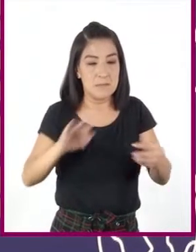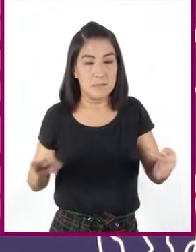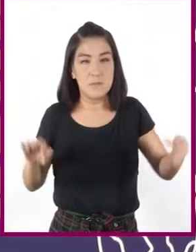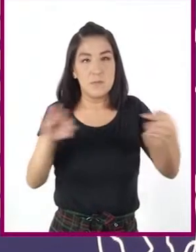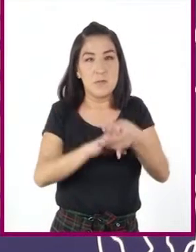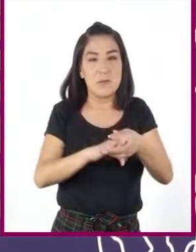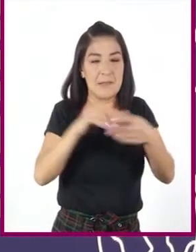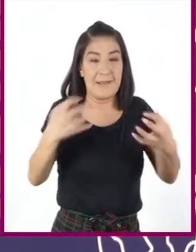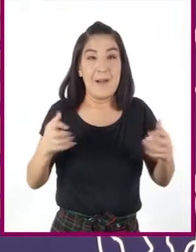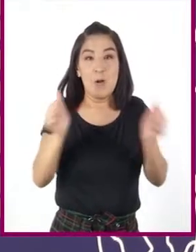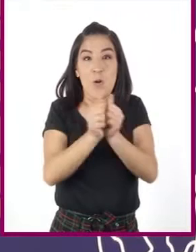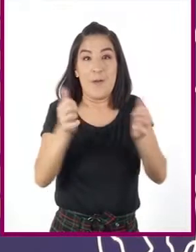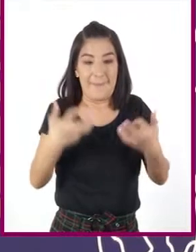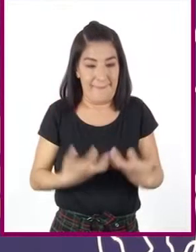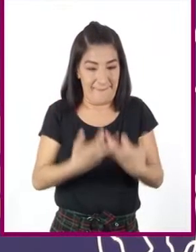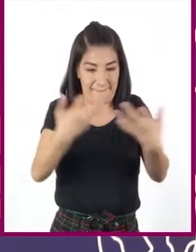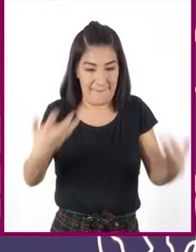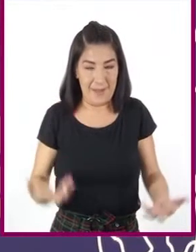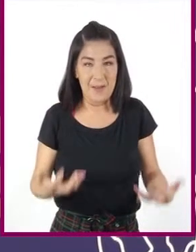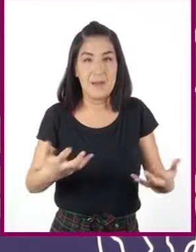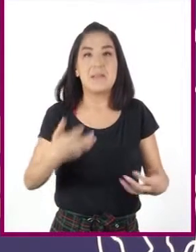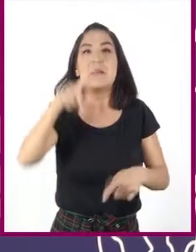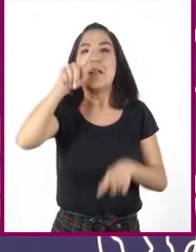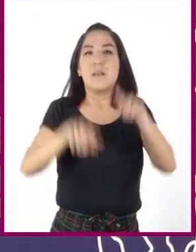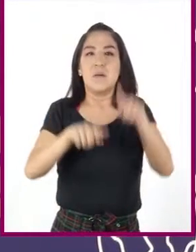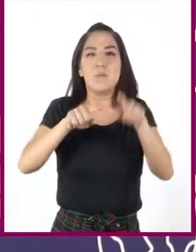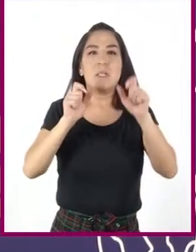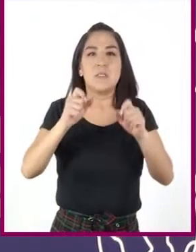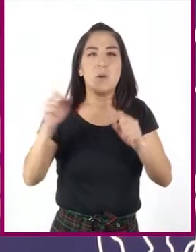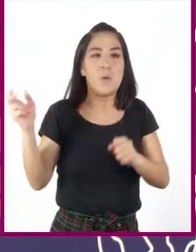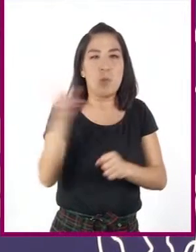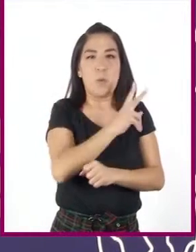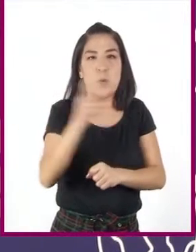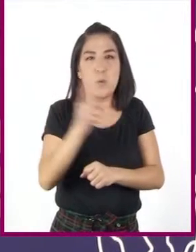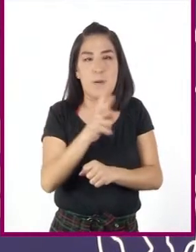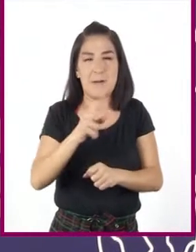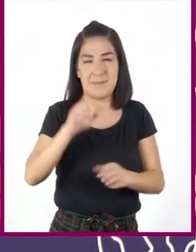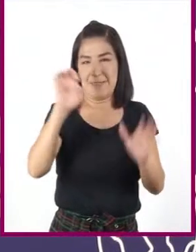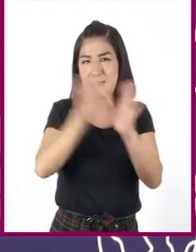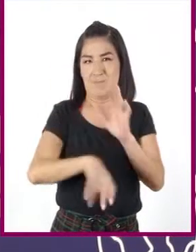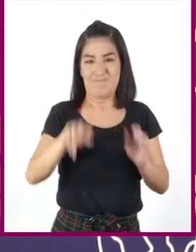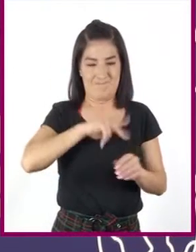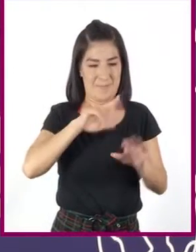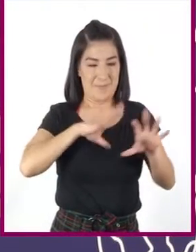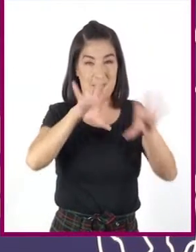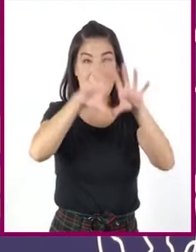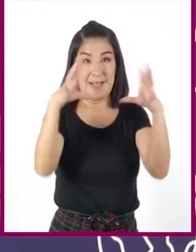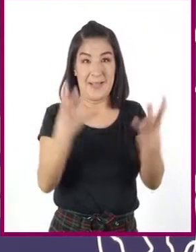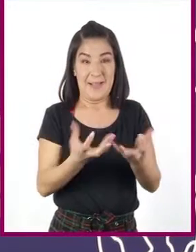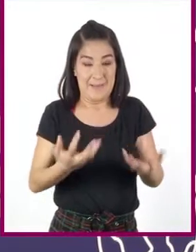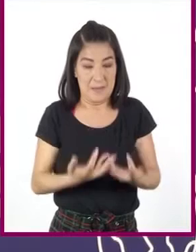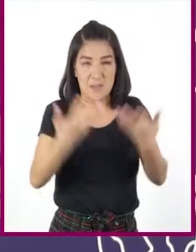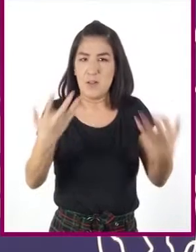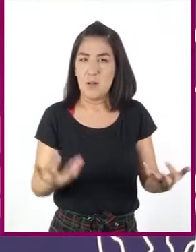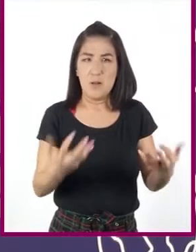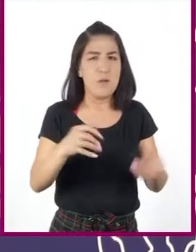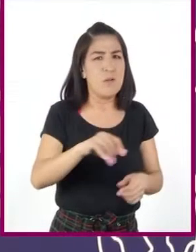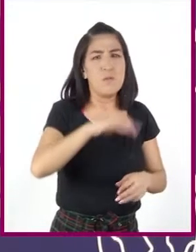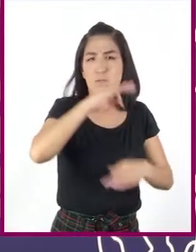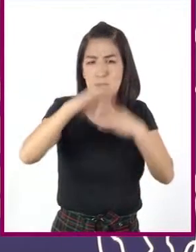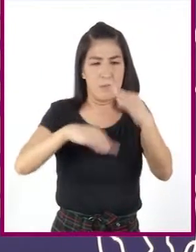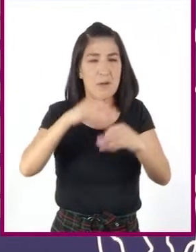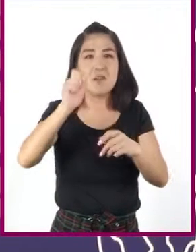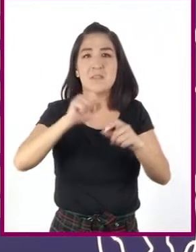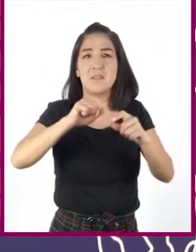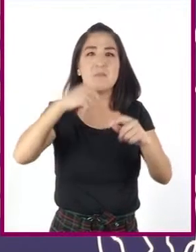la corteza terrestre debido a la fuerza de gravedad. En el caso de nuestro planeta, pero realmente todos los cuerpos